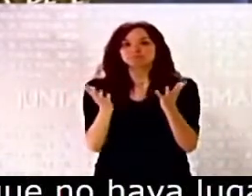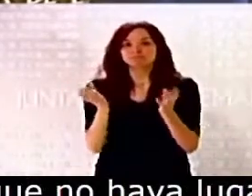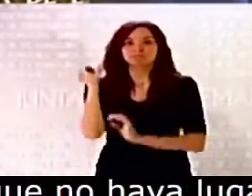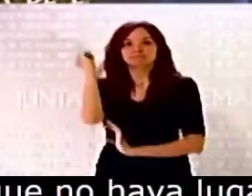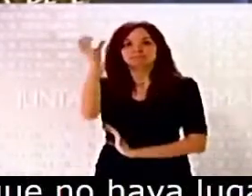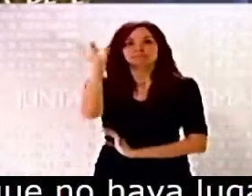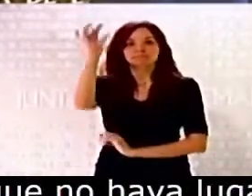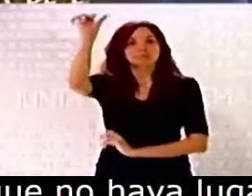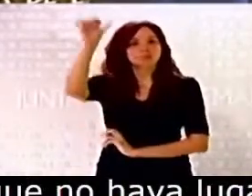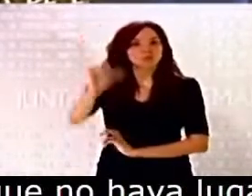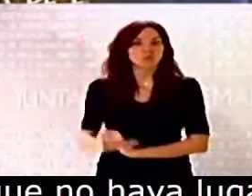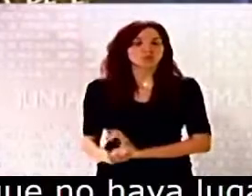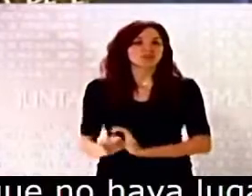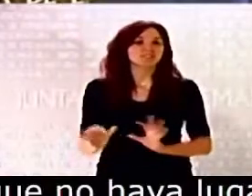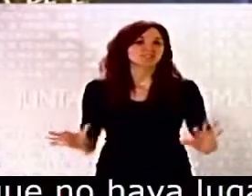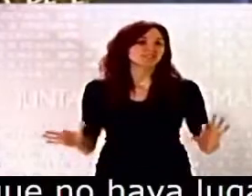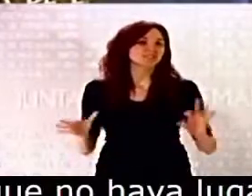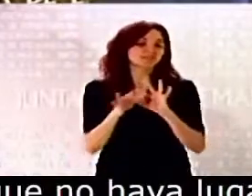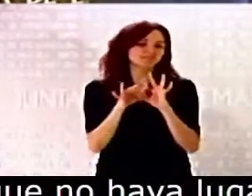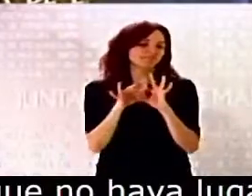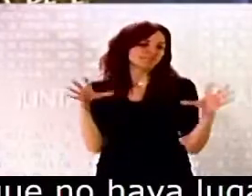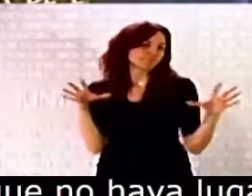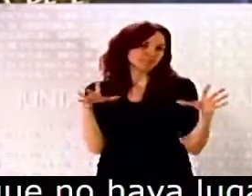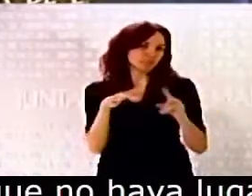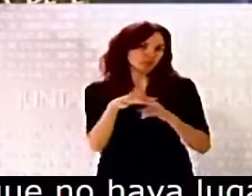discursos que poco tienen que ver con la realidad,